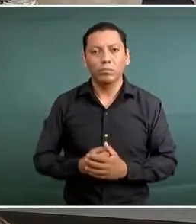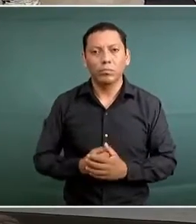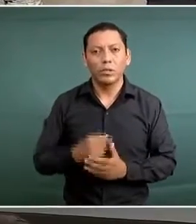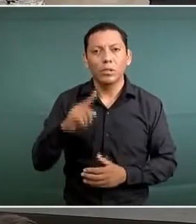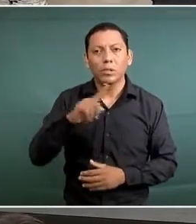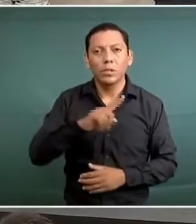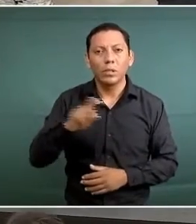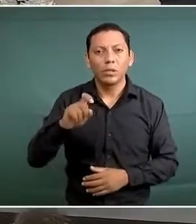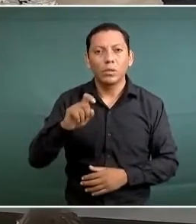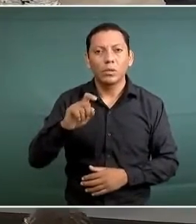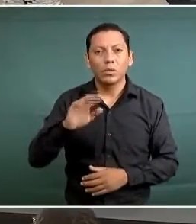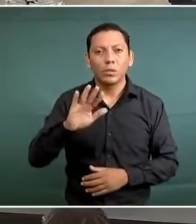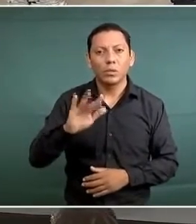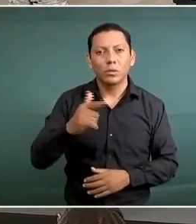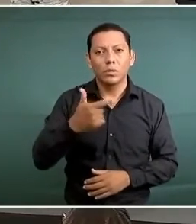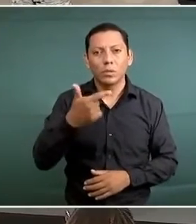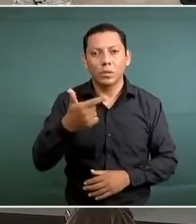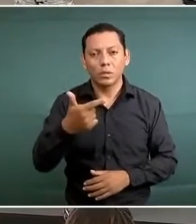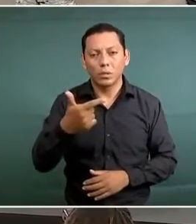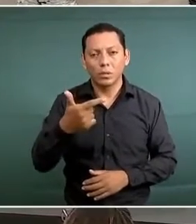ciento cincuenta y siete,